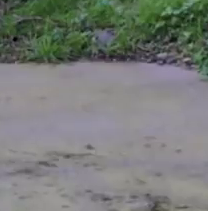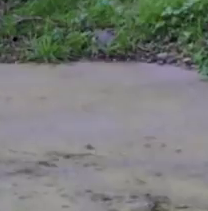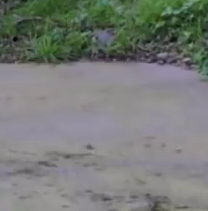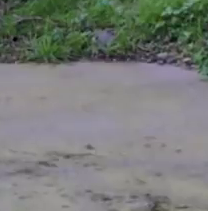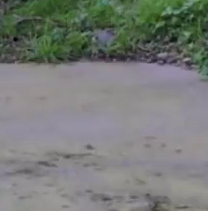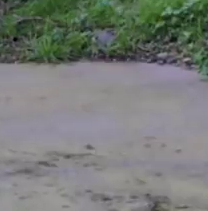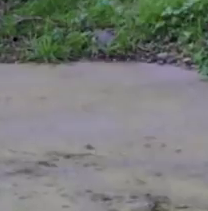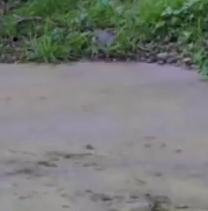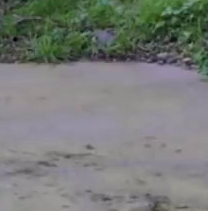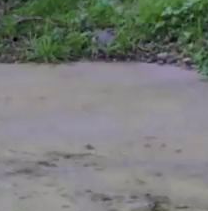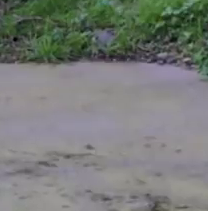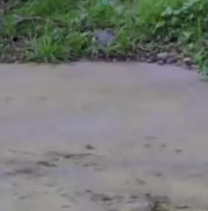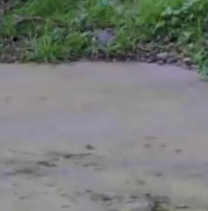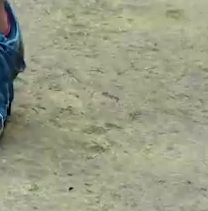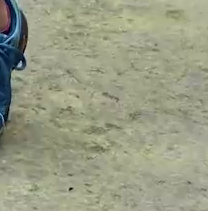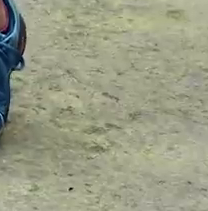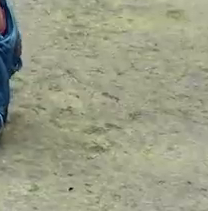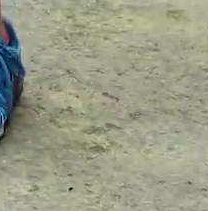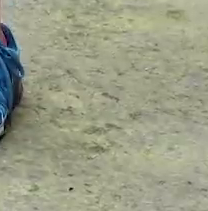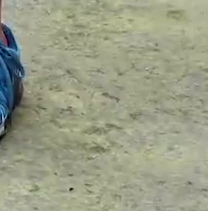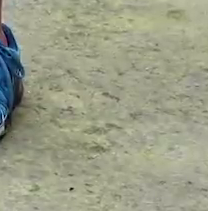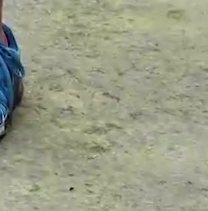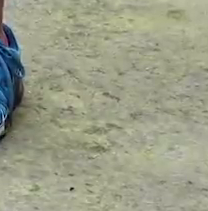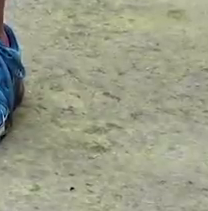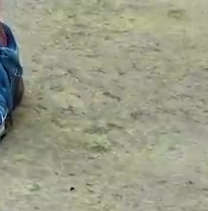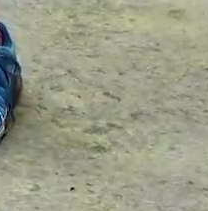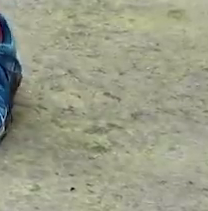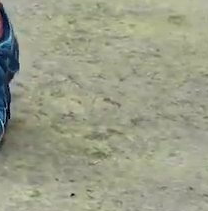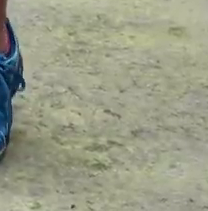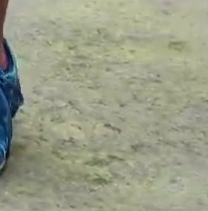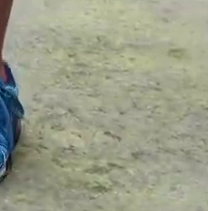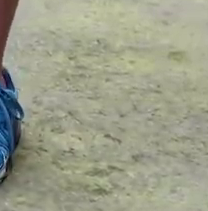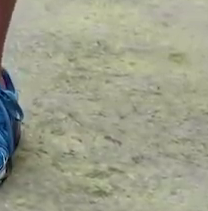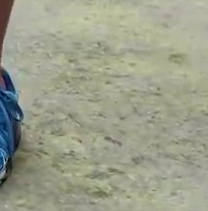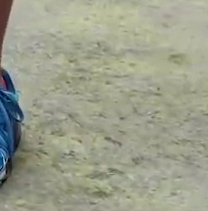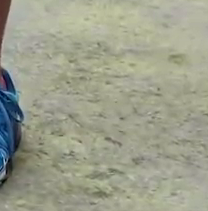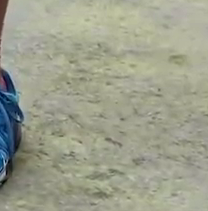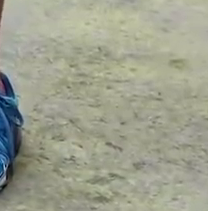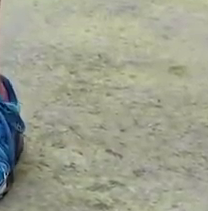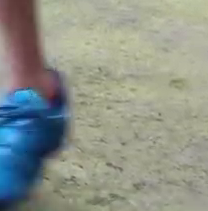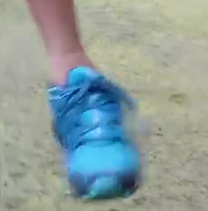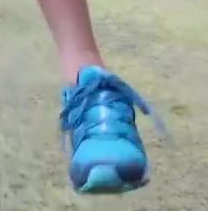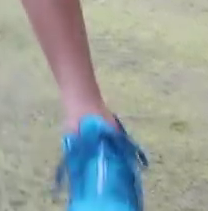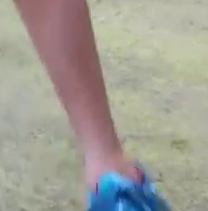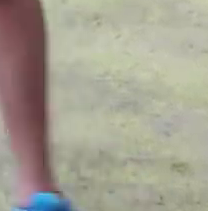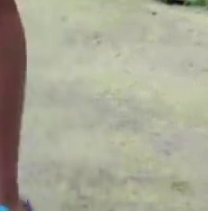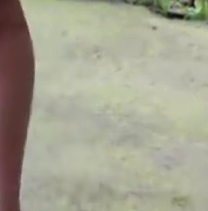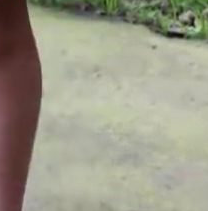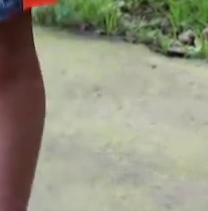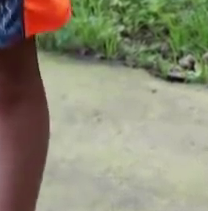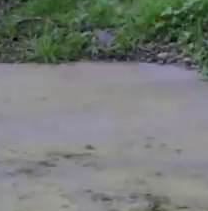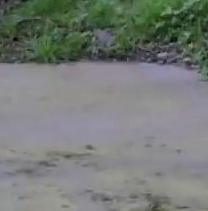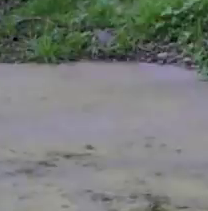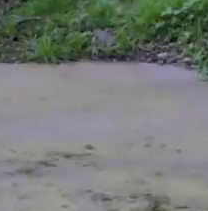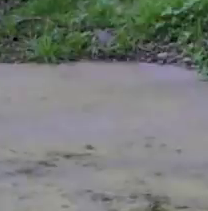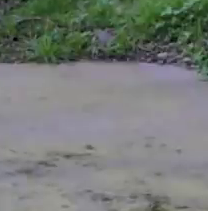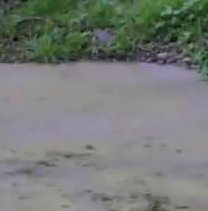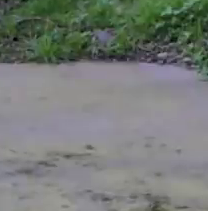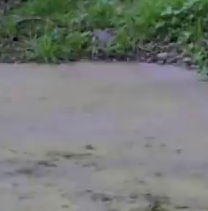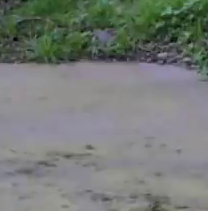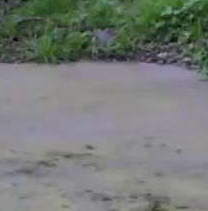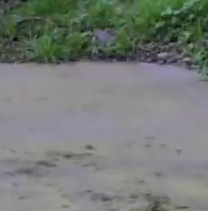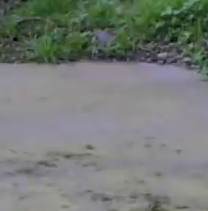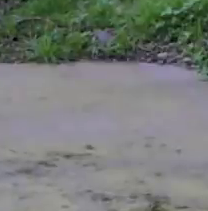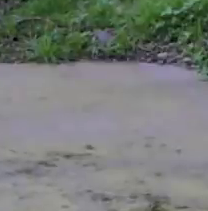excelente. Si se les dificulta un poco el equilibrio, podemos trabajar con los brazos, haciendo una extensión lateral para poder